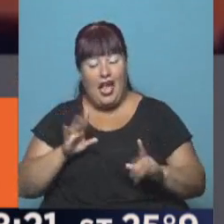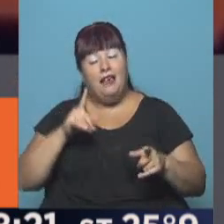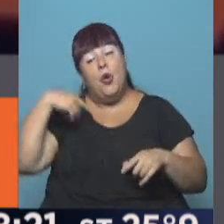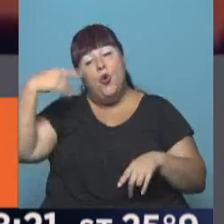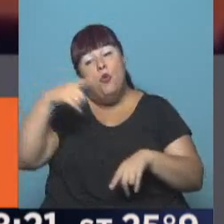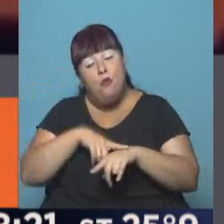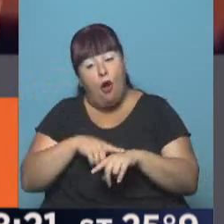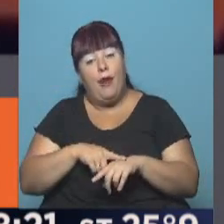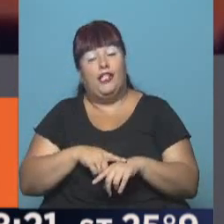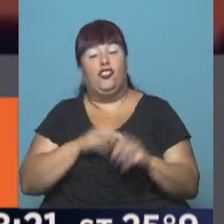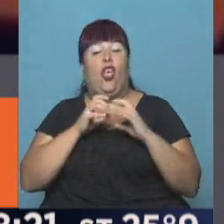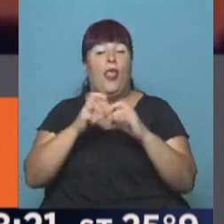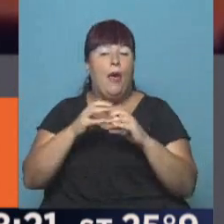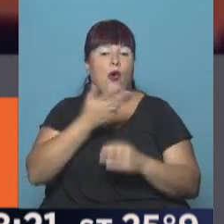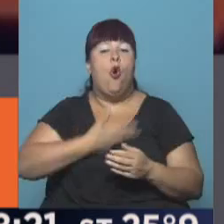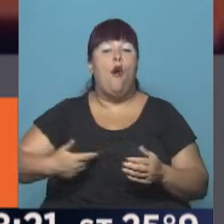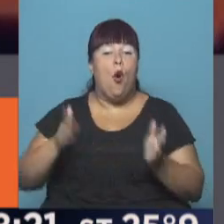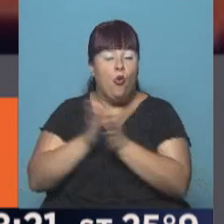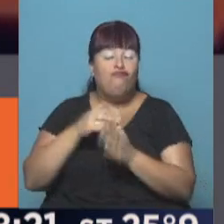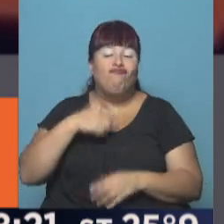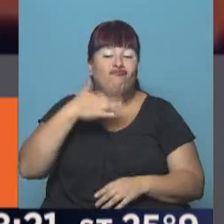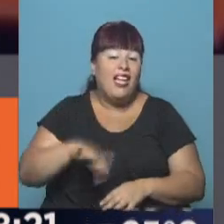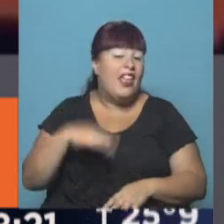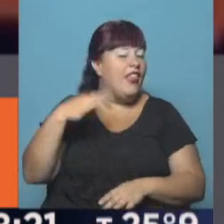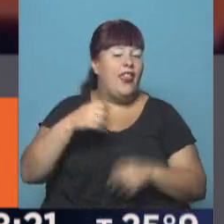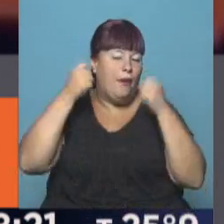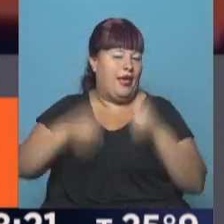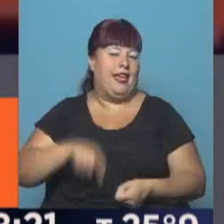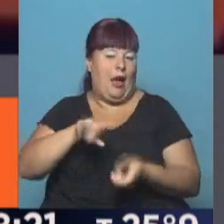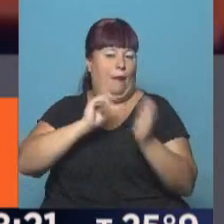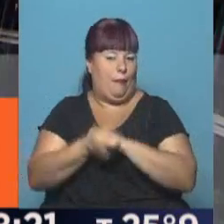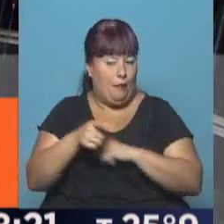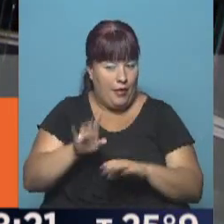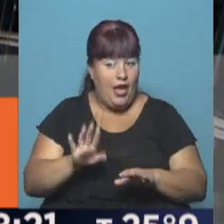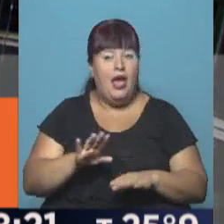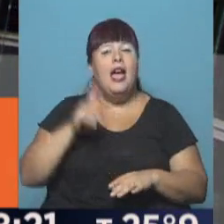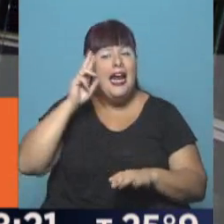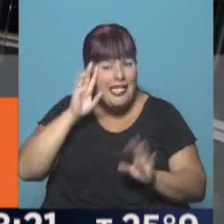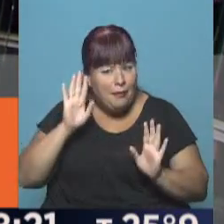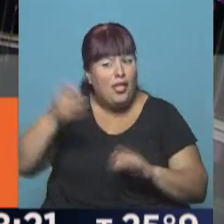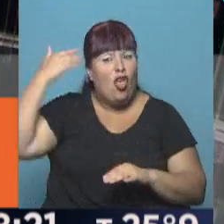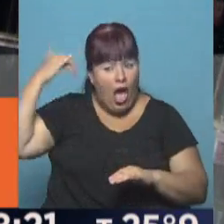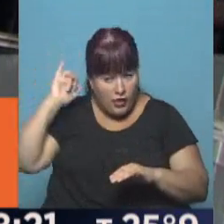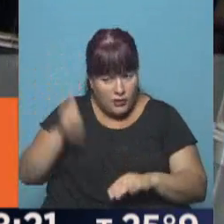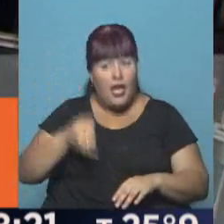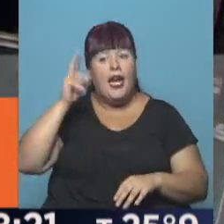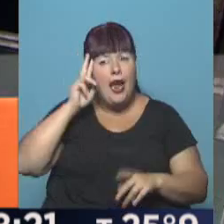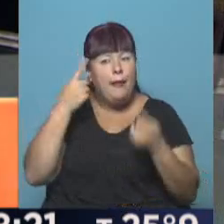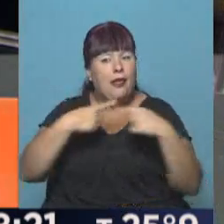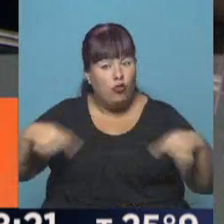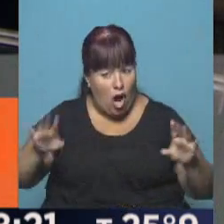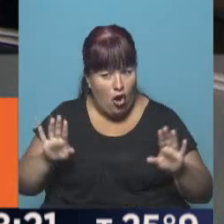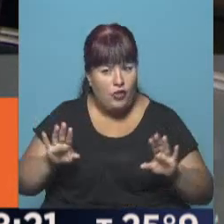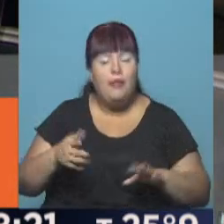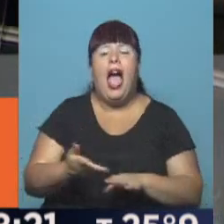algún momento en el debate con los gobernadores entendíamos de que teníamos que tomar una decisión en ese sentido, siendo respetuoso del pasado y siendo respetuoso de muchas de las cosas.